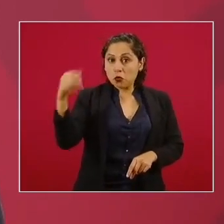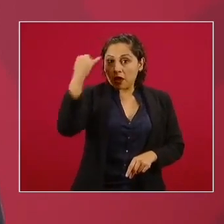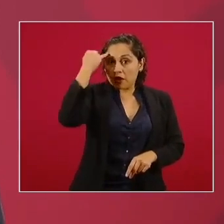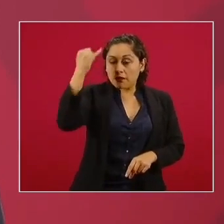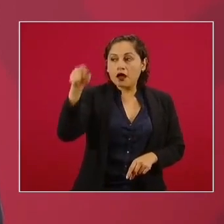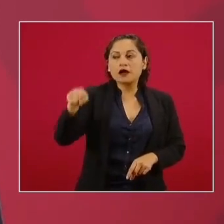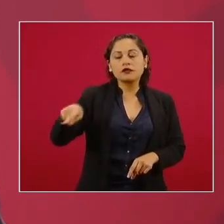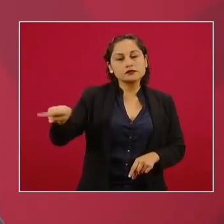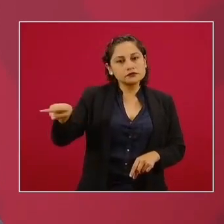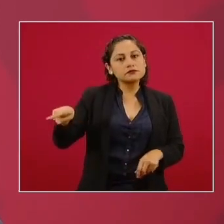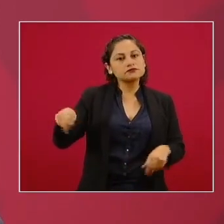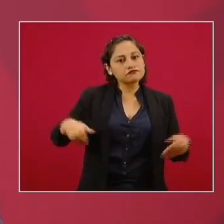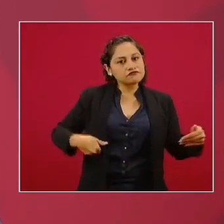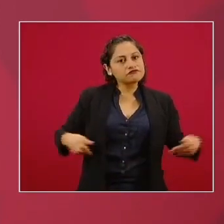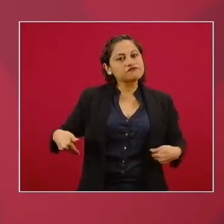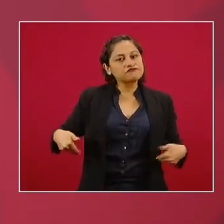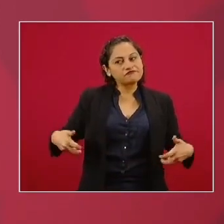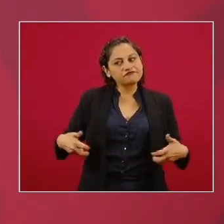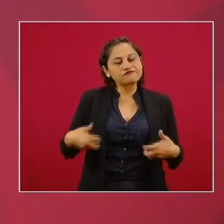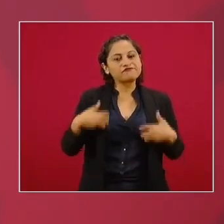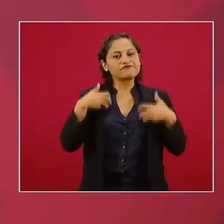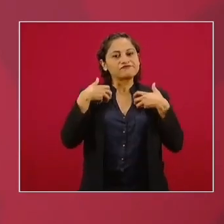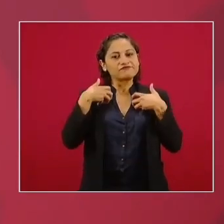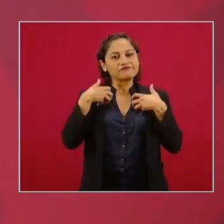pero entonces ¿en qué quedamos?